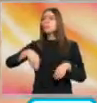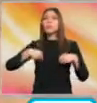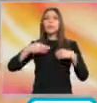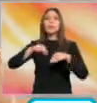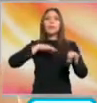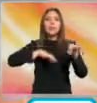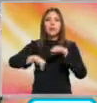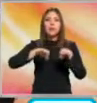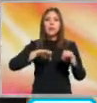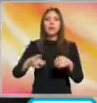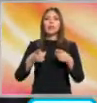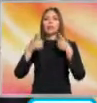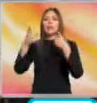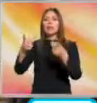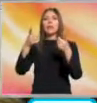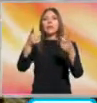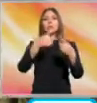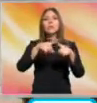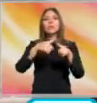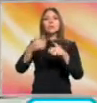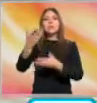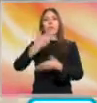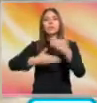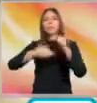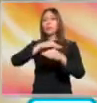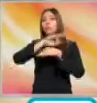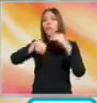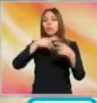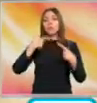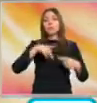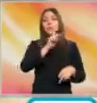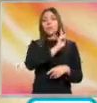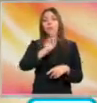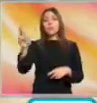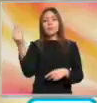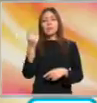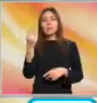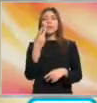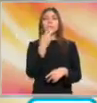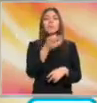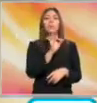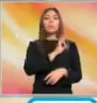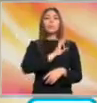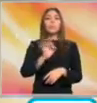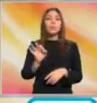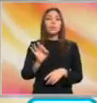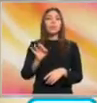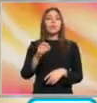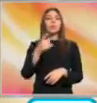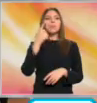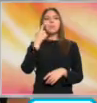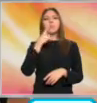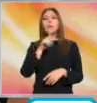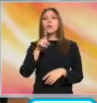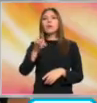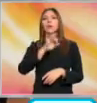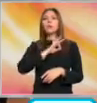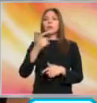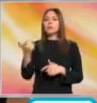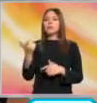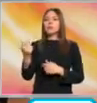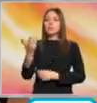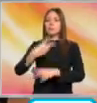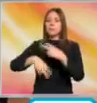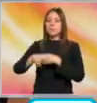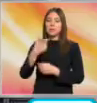trabajando, ofreciendo un servicio que todos necesitamos y que nos da la posibilidad, pues, de tener una entrada de dinero